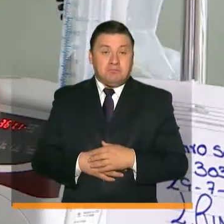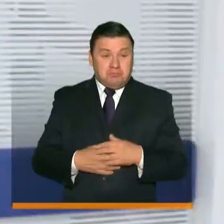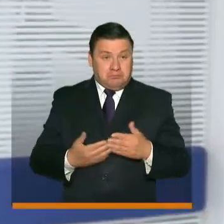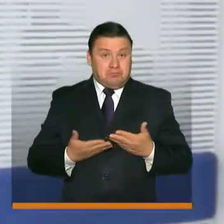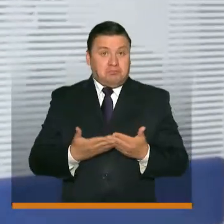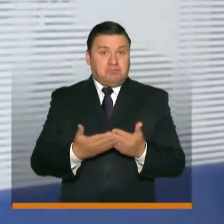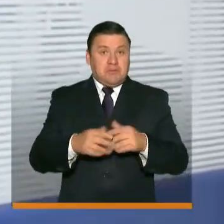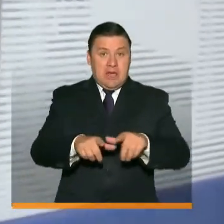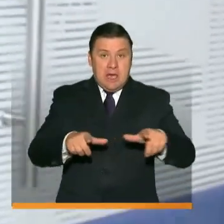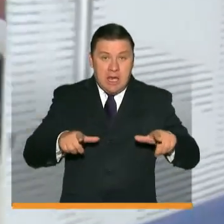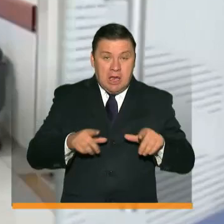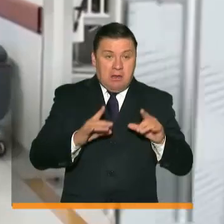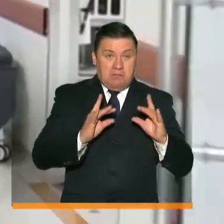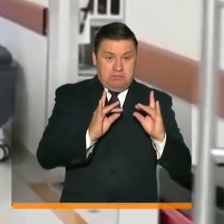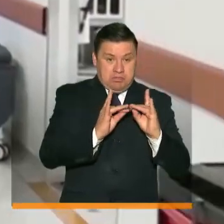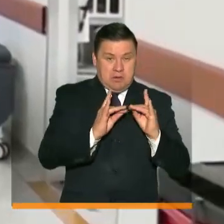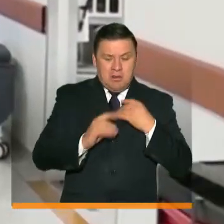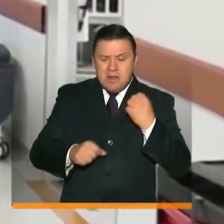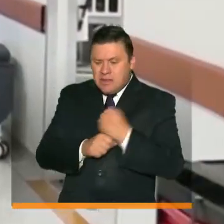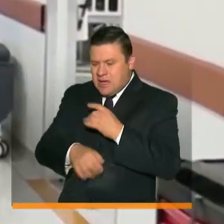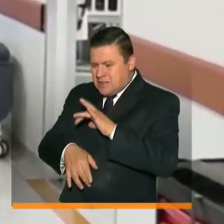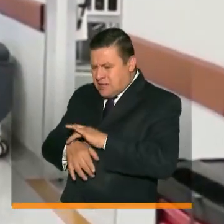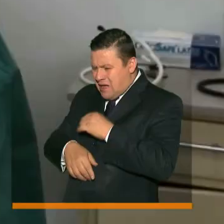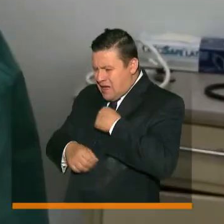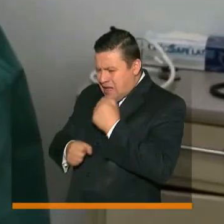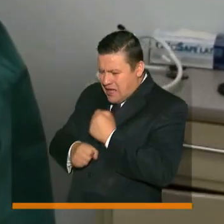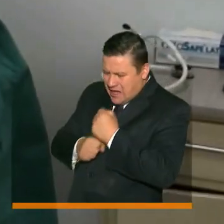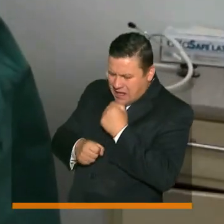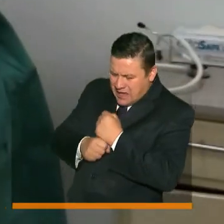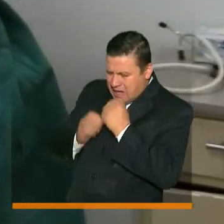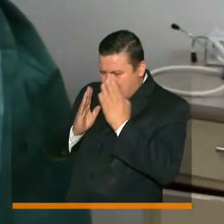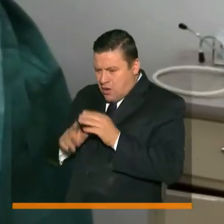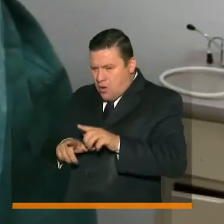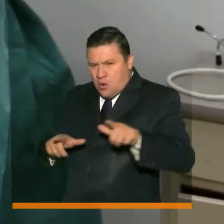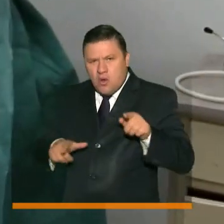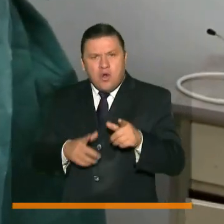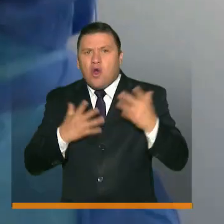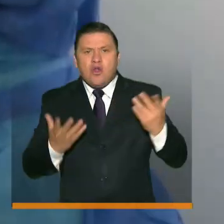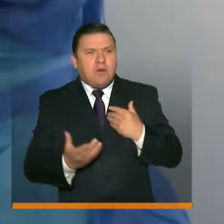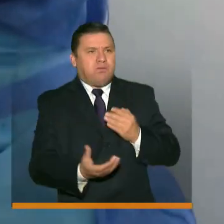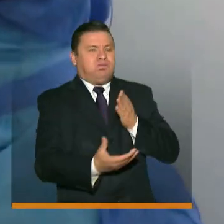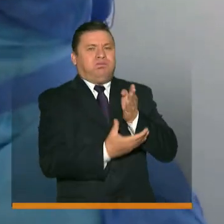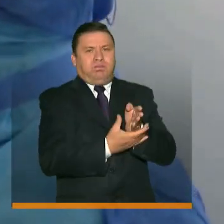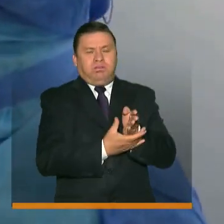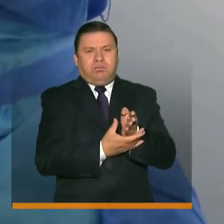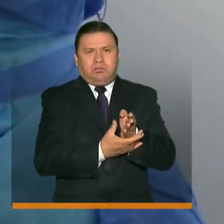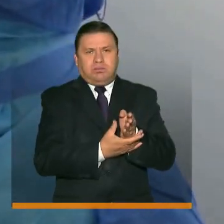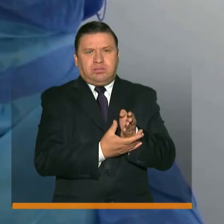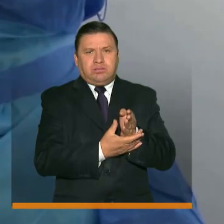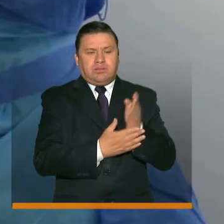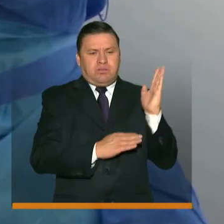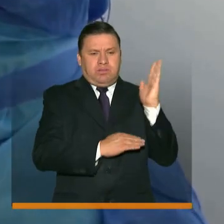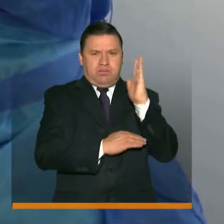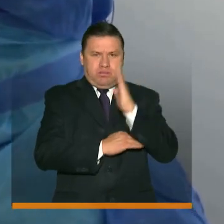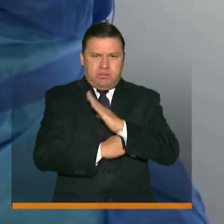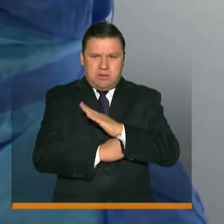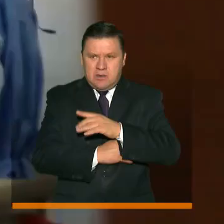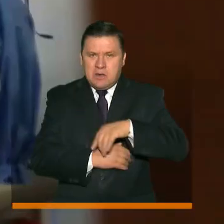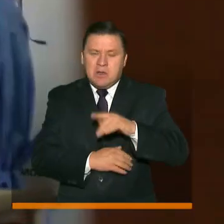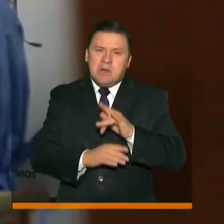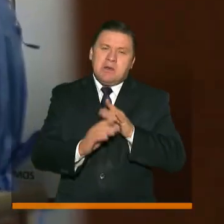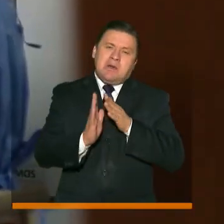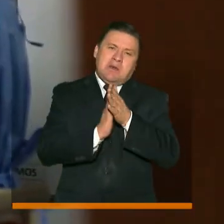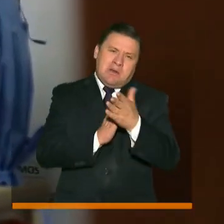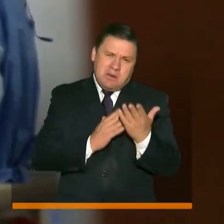brindar habitación. Los trabajadores del sector salud van a poder tener un lugar a donde llegar después de ejercer su jornada. Segundo, les